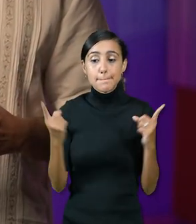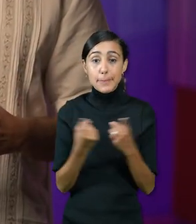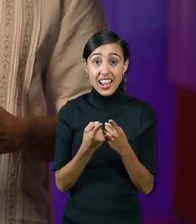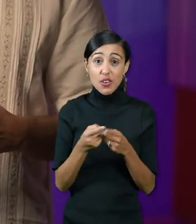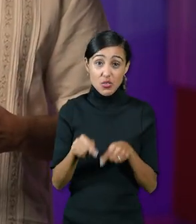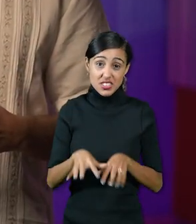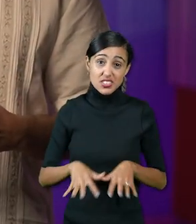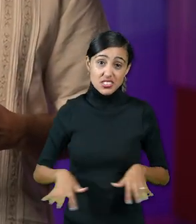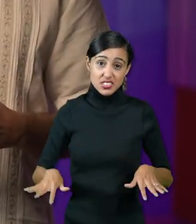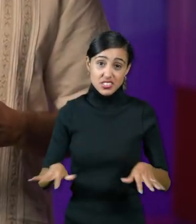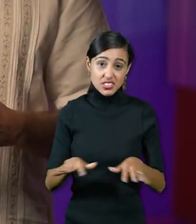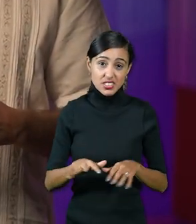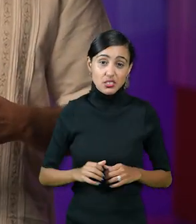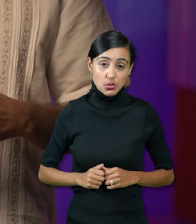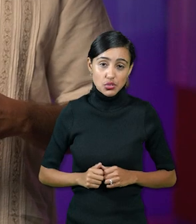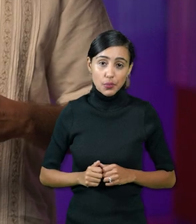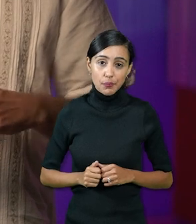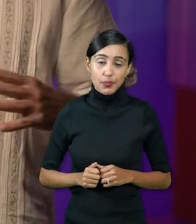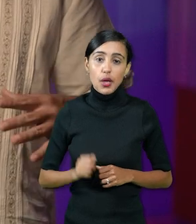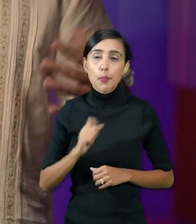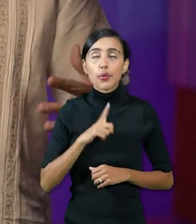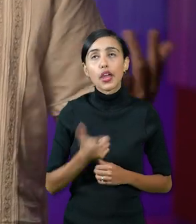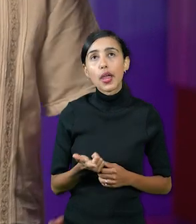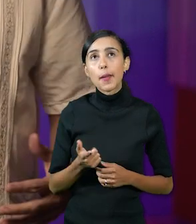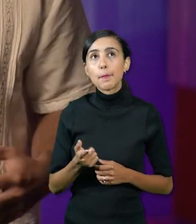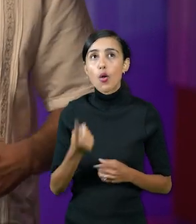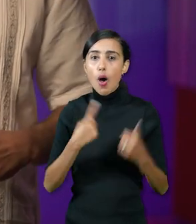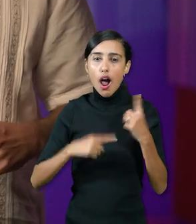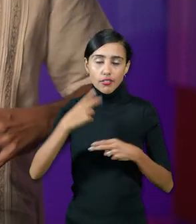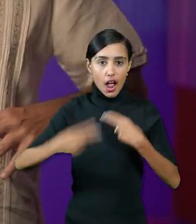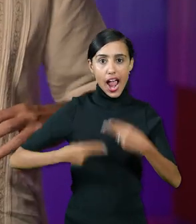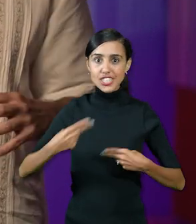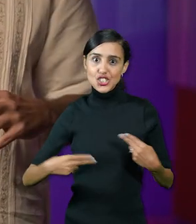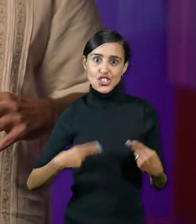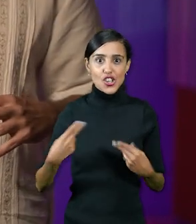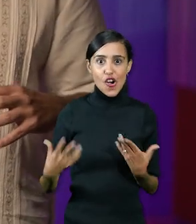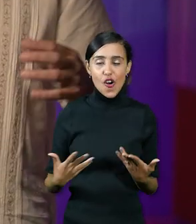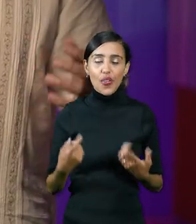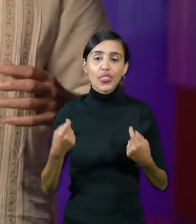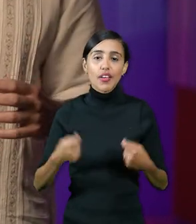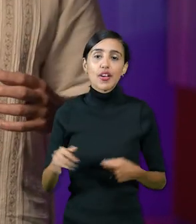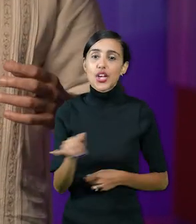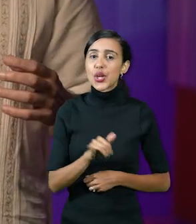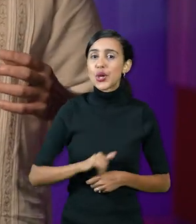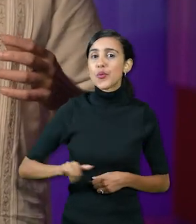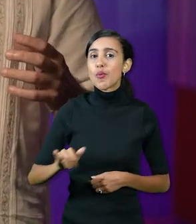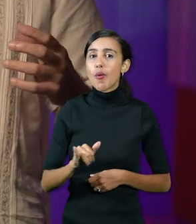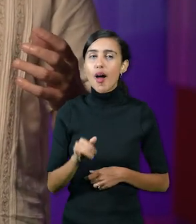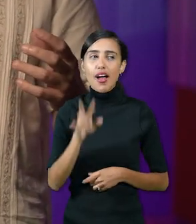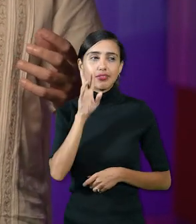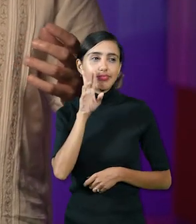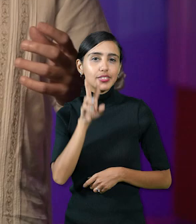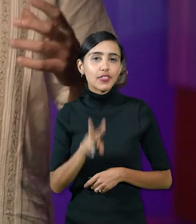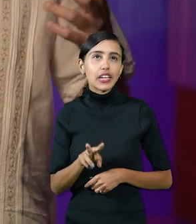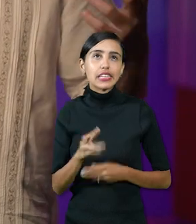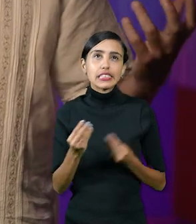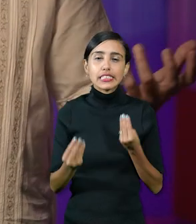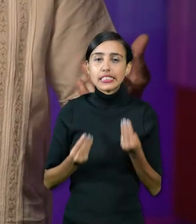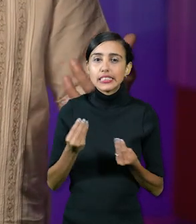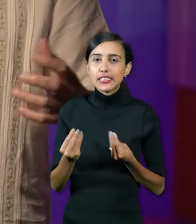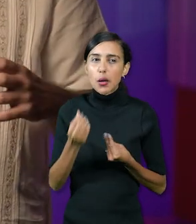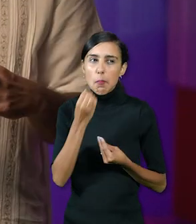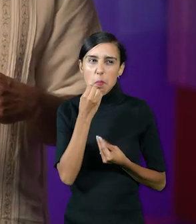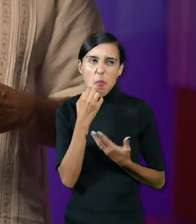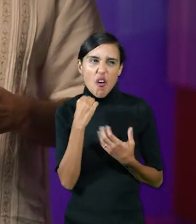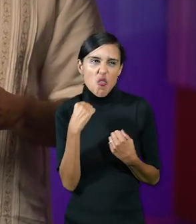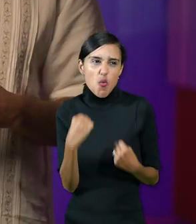tipo de escena. Si es una escena de más acción, pues deben generarse planos de una visualidad, vamos a decir, un poco más